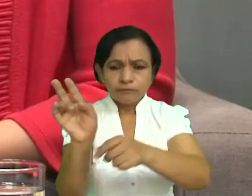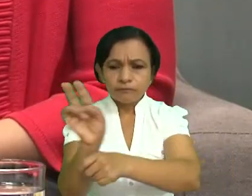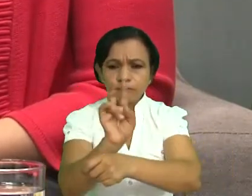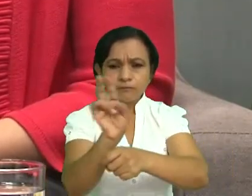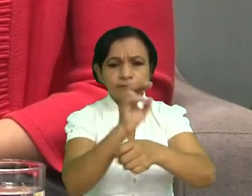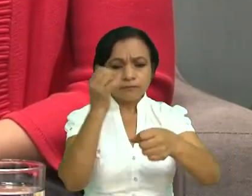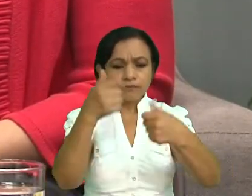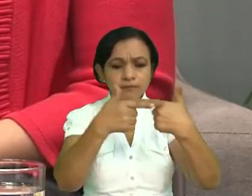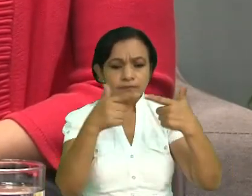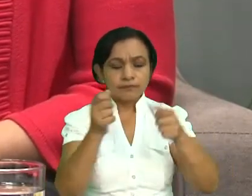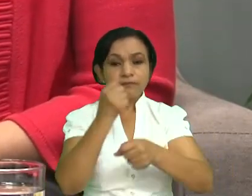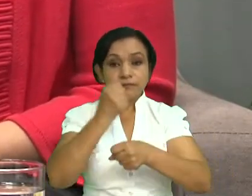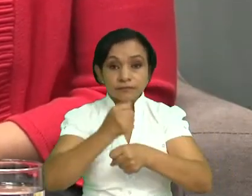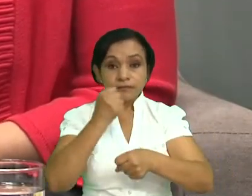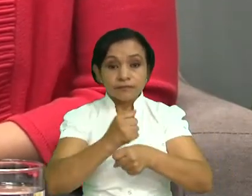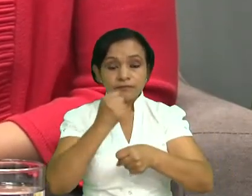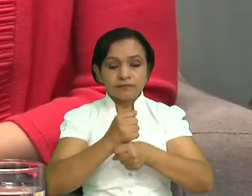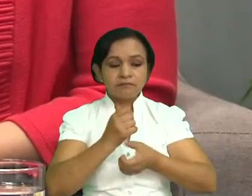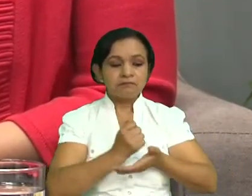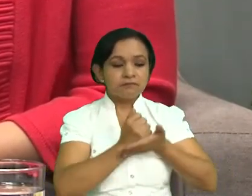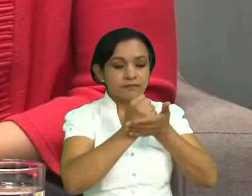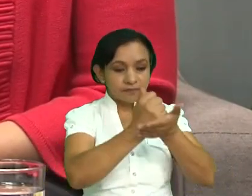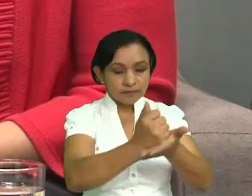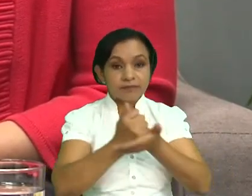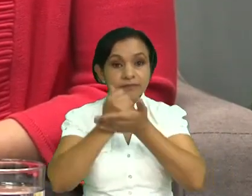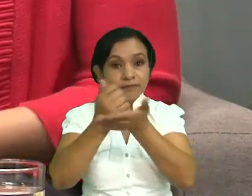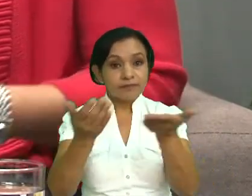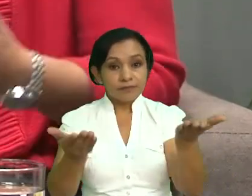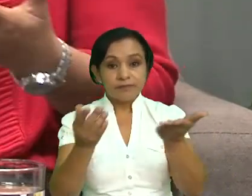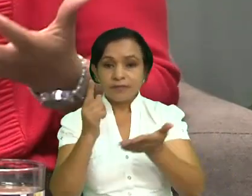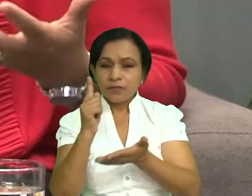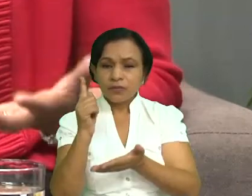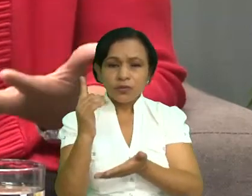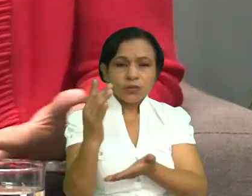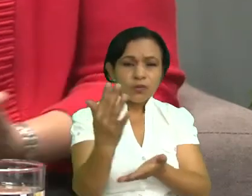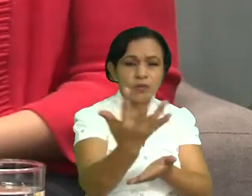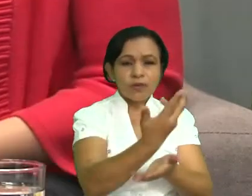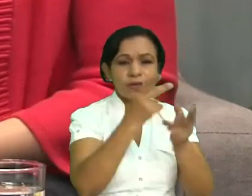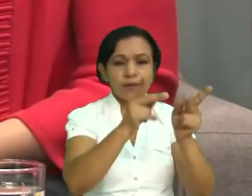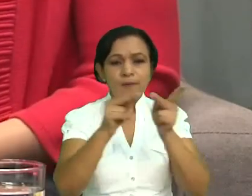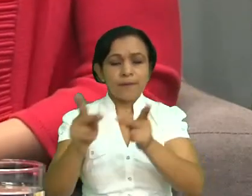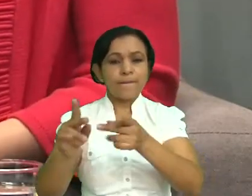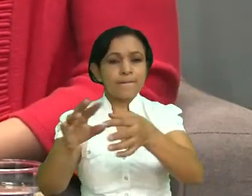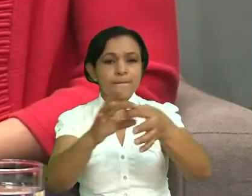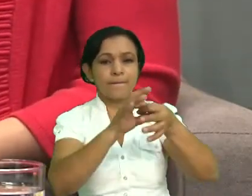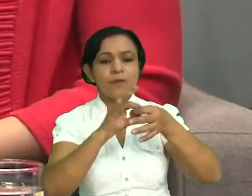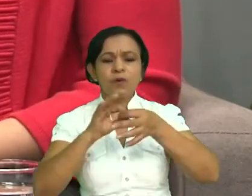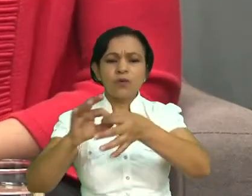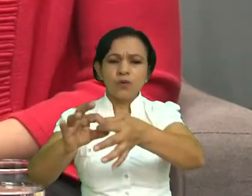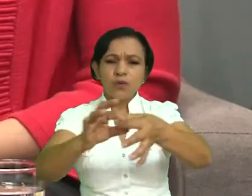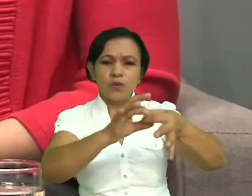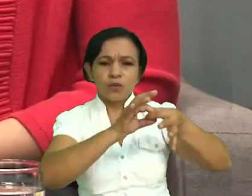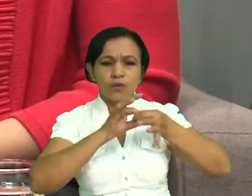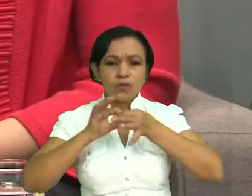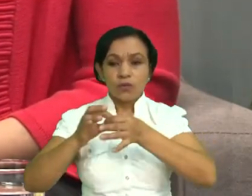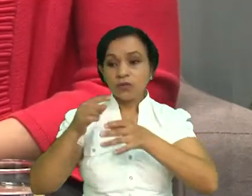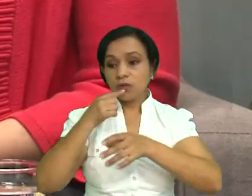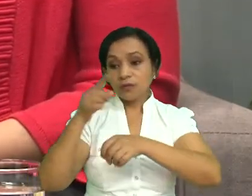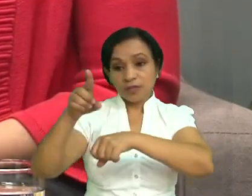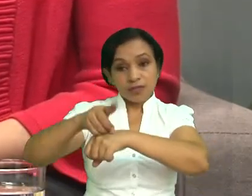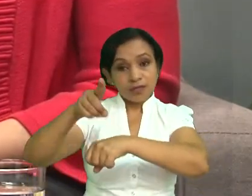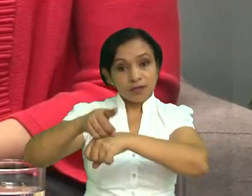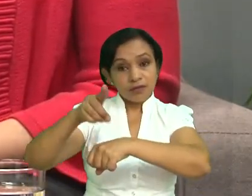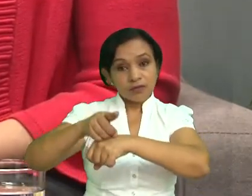de trabajo que estamos al servicio de todos y en que entre todos, juntos, como decía la doctora,